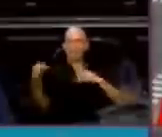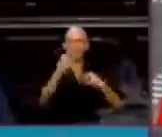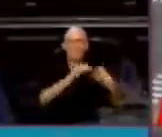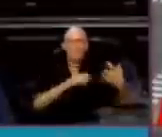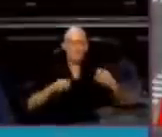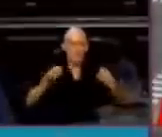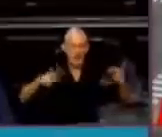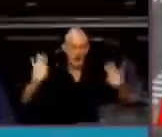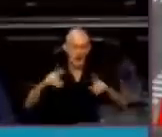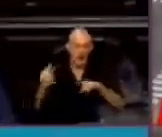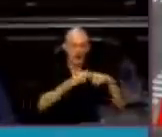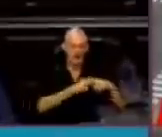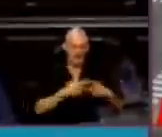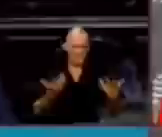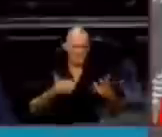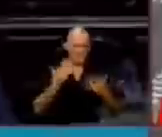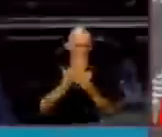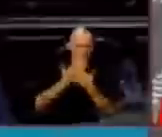ideas modernas.